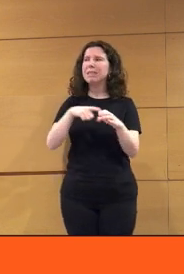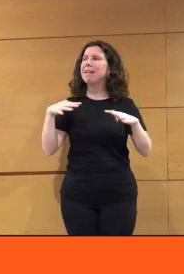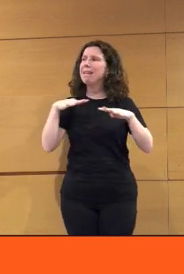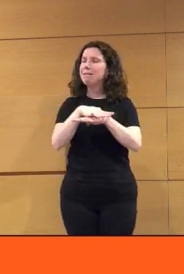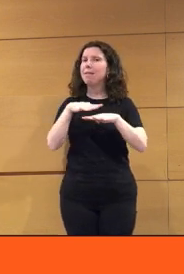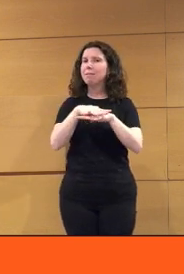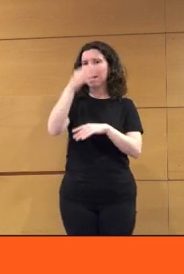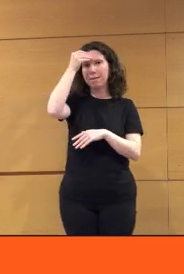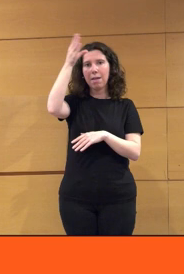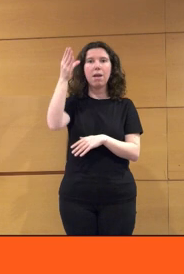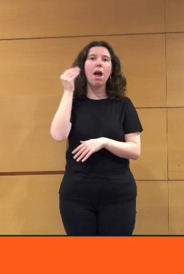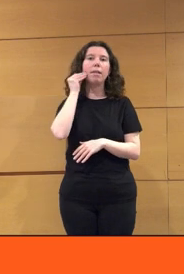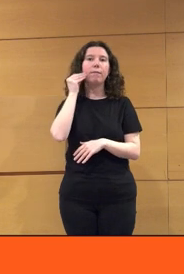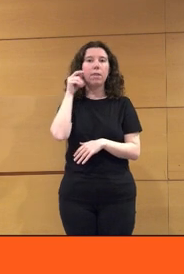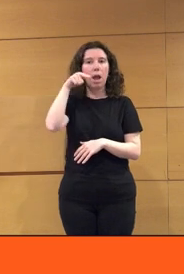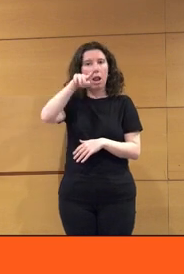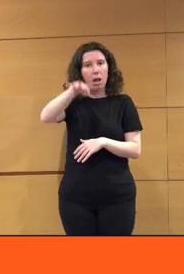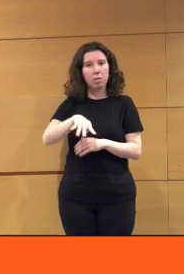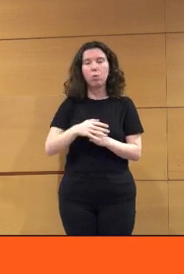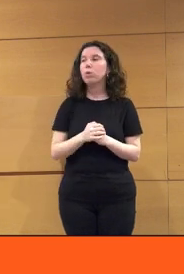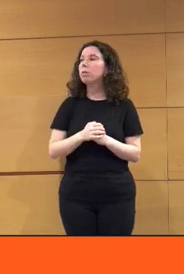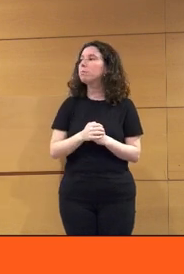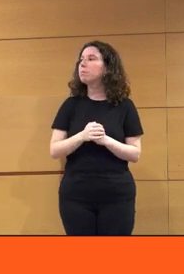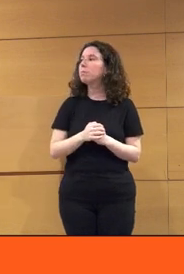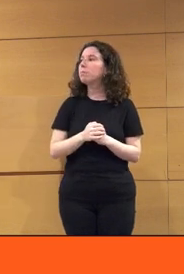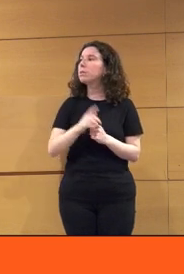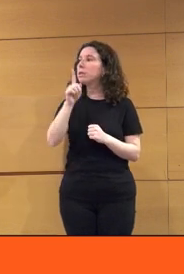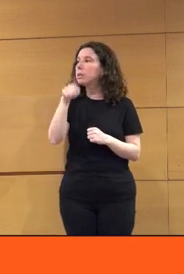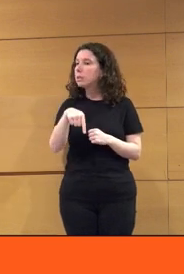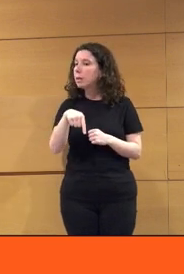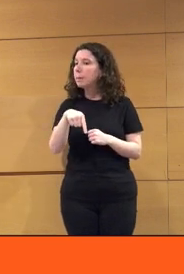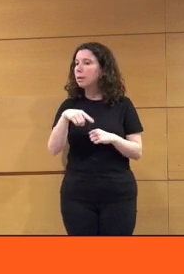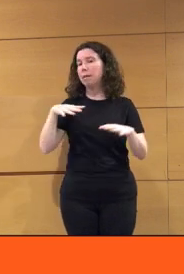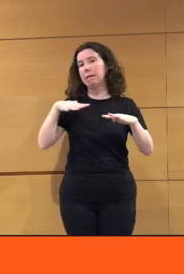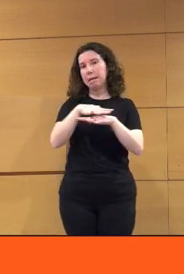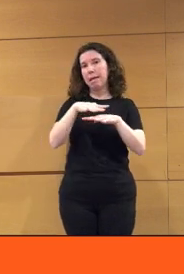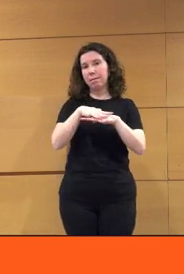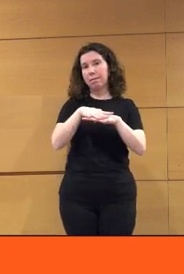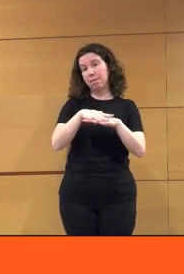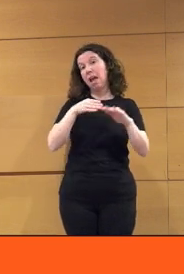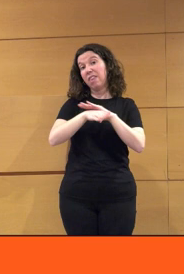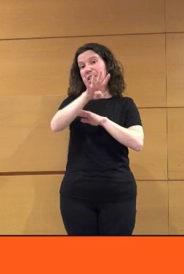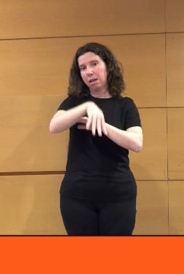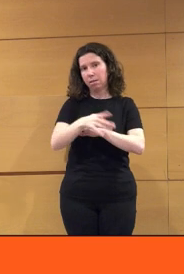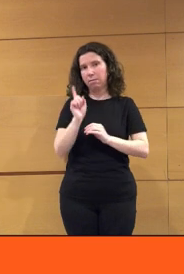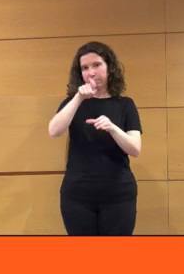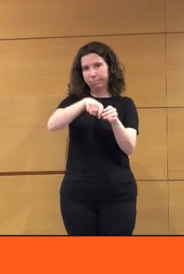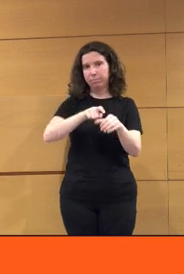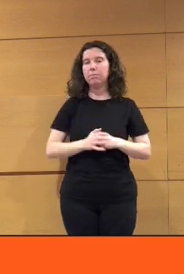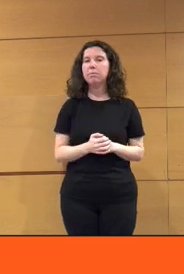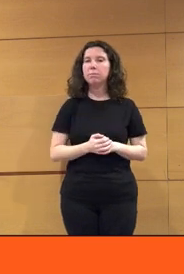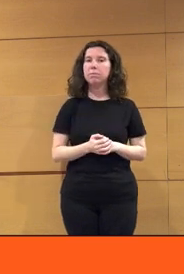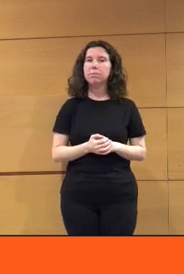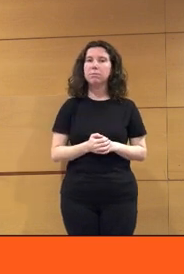inteligencia artificial aquí en Cataluña y también miembros de la red de accesibilidad, AccessCAT.